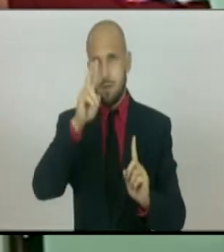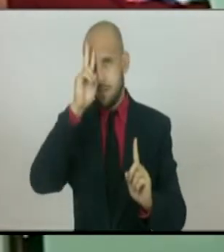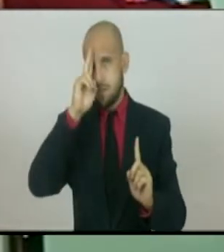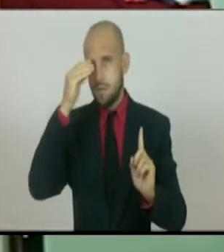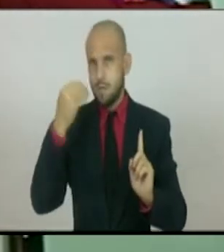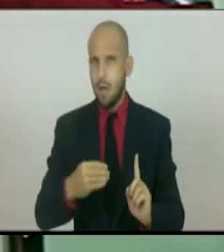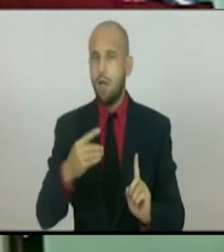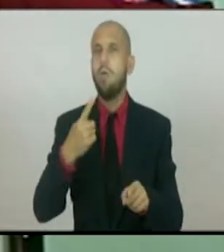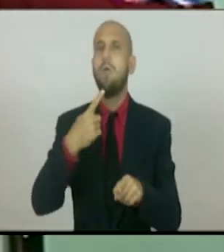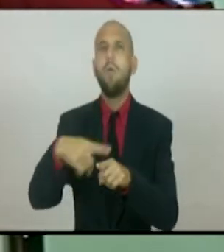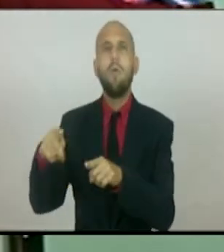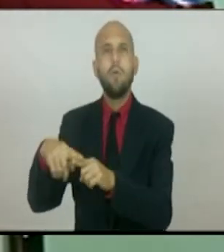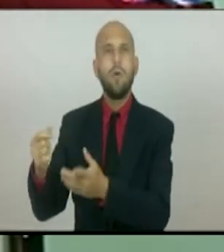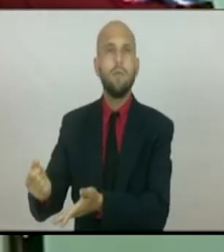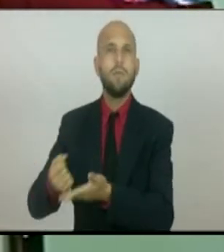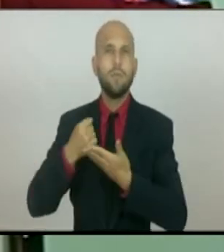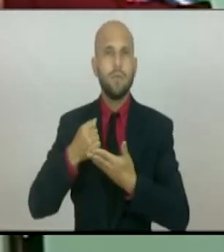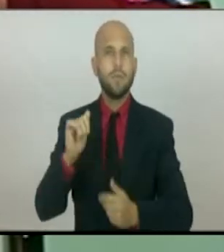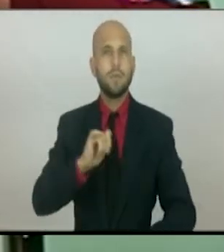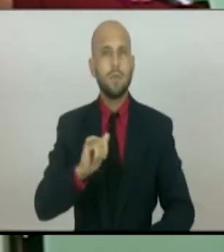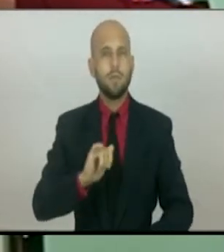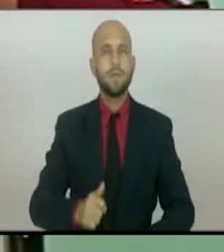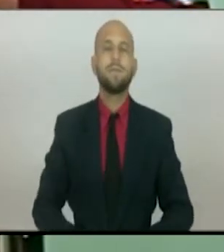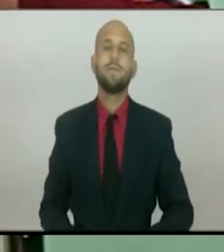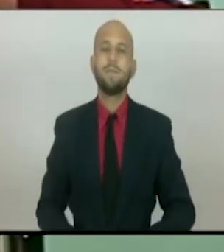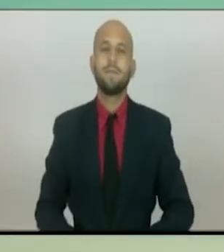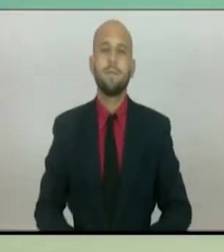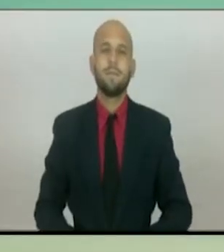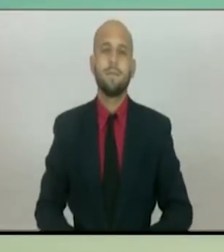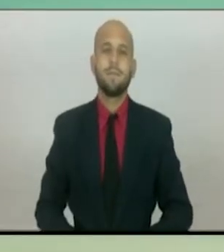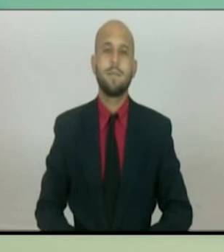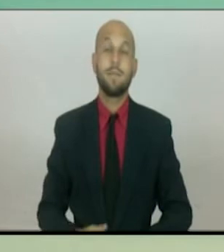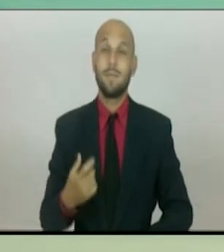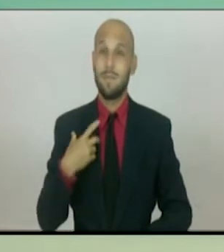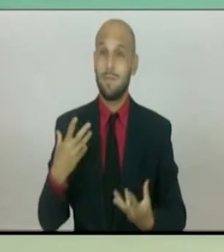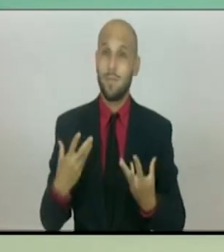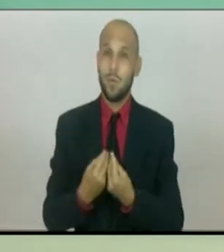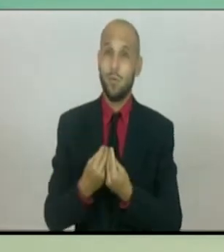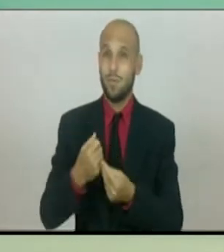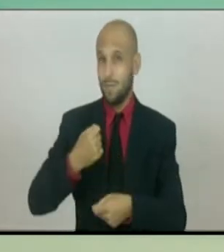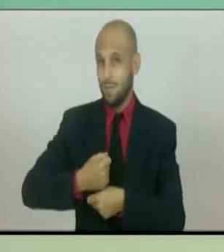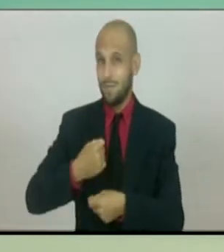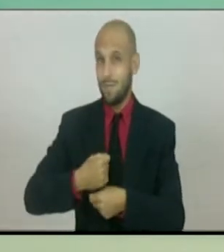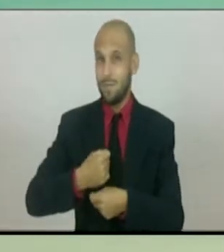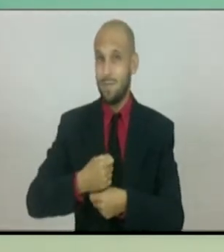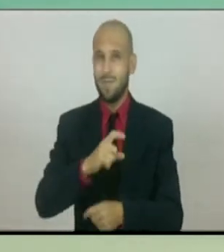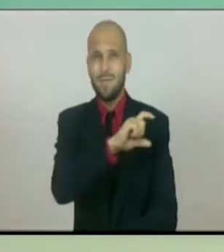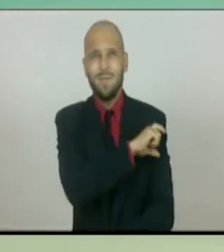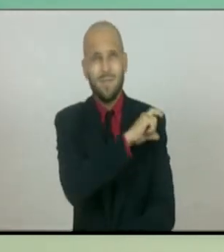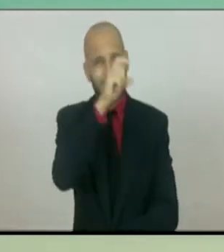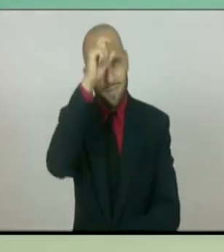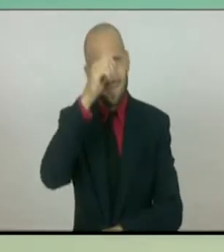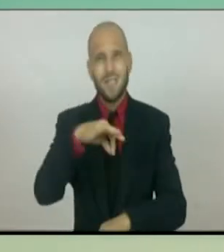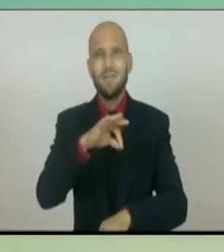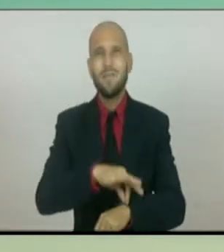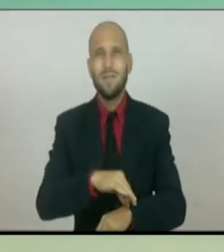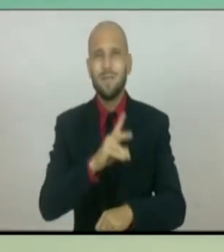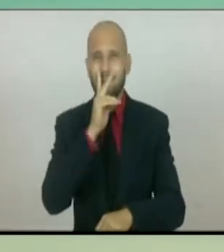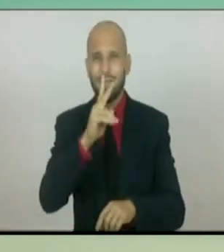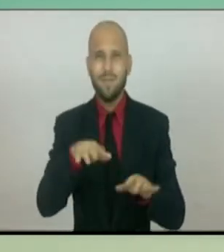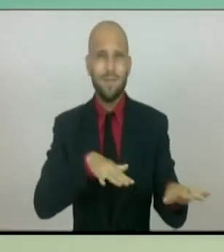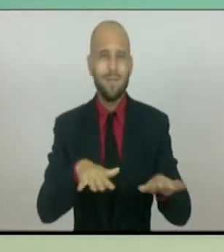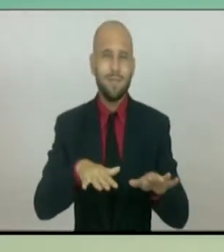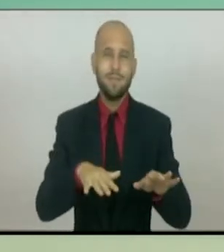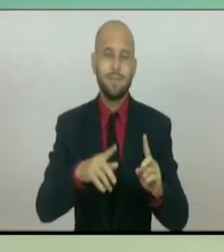que intervienen en la campaña. Sí, con nosotros, a ver, cuando nosotros estratificamos, como te explicaba,